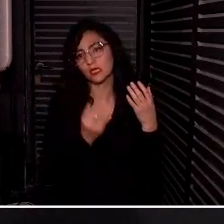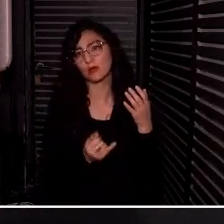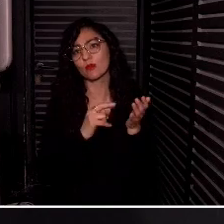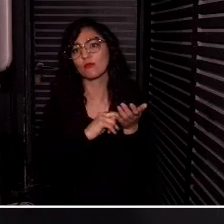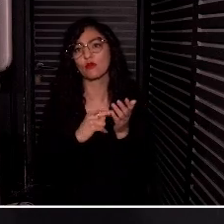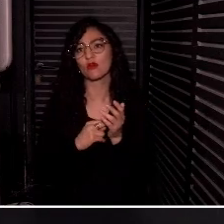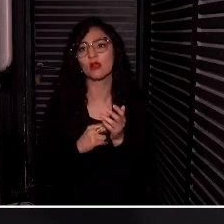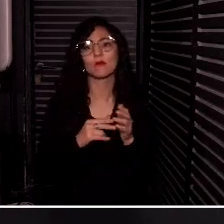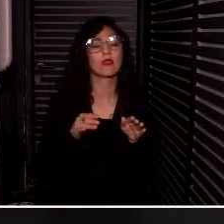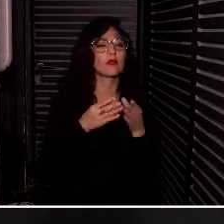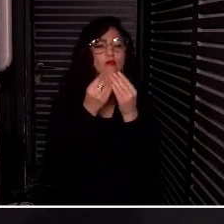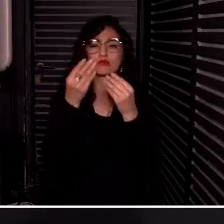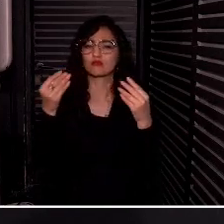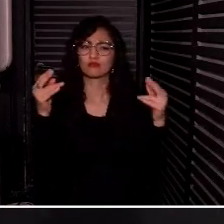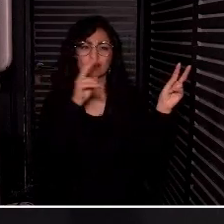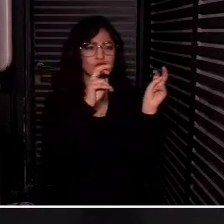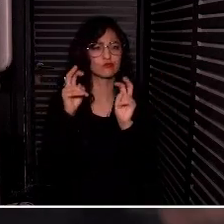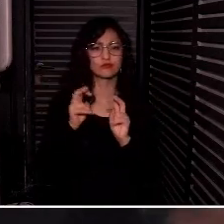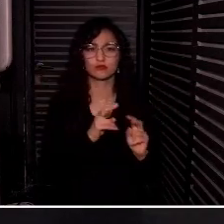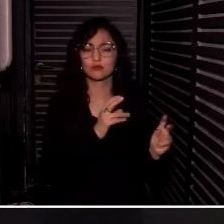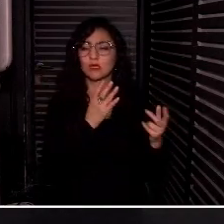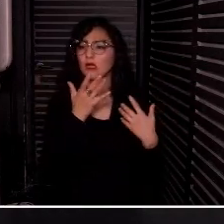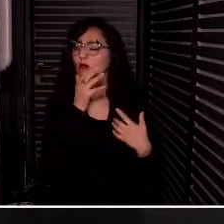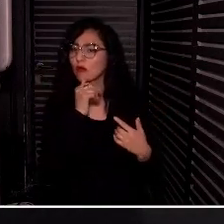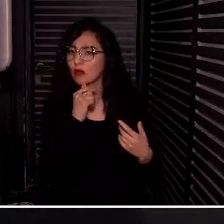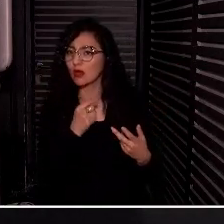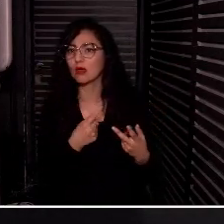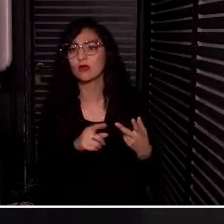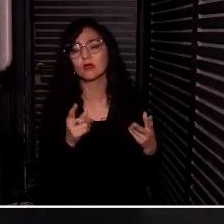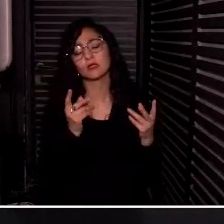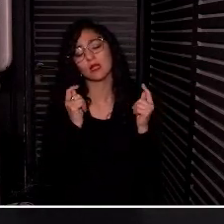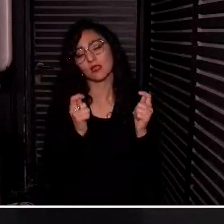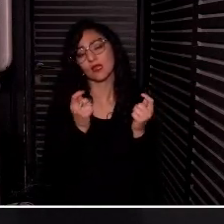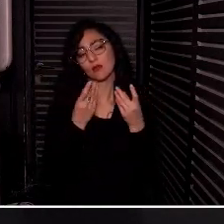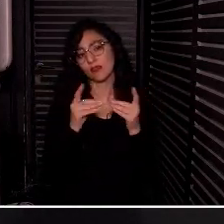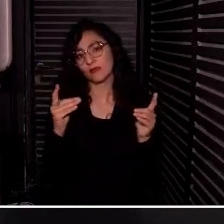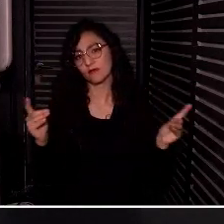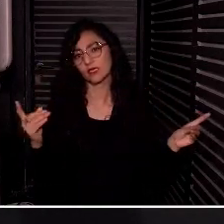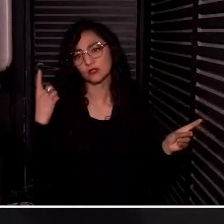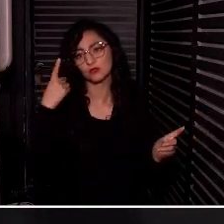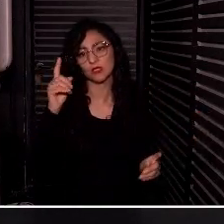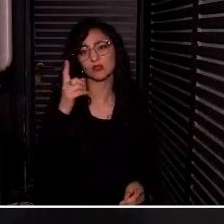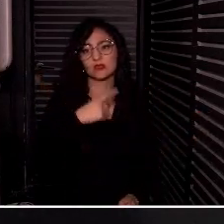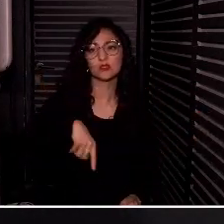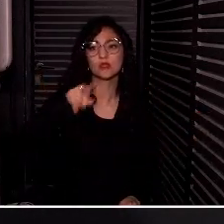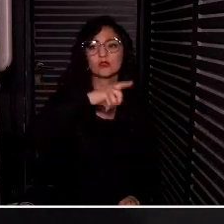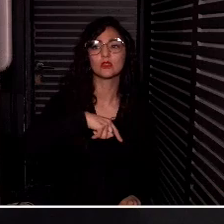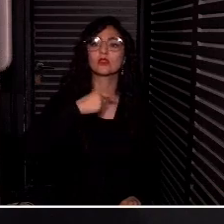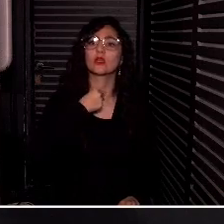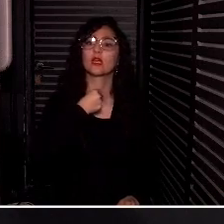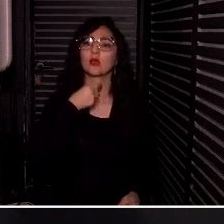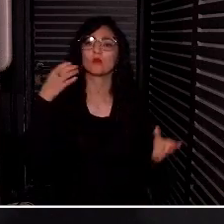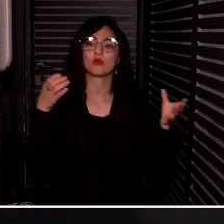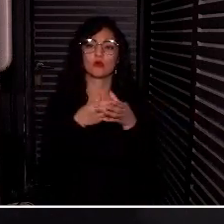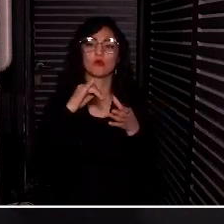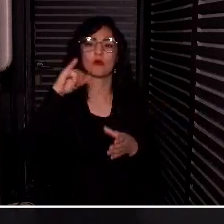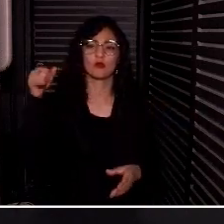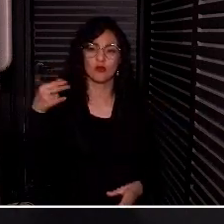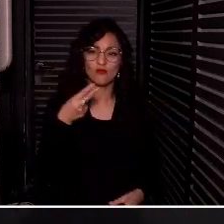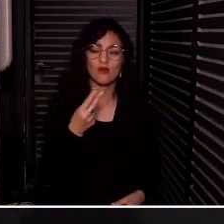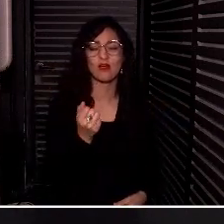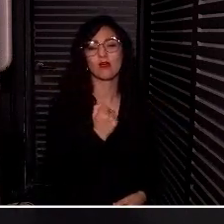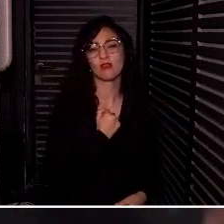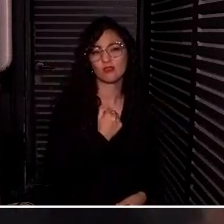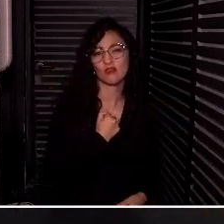estas posibilidad de autorrealización sea digamos lo más diversa posible porque si queremos ser no sé testigo Jehová mormones